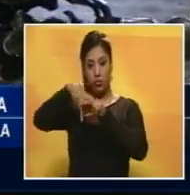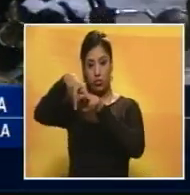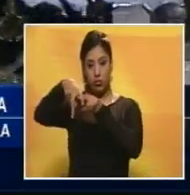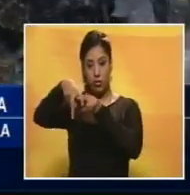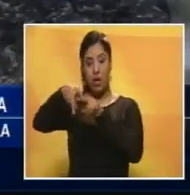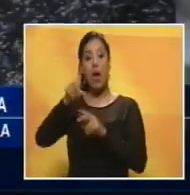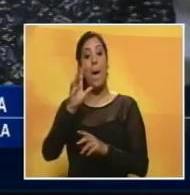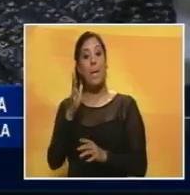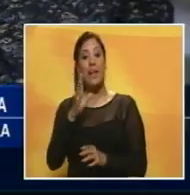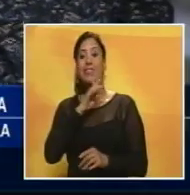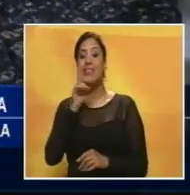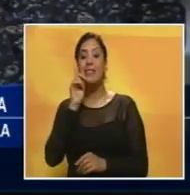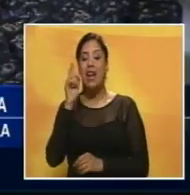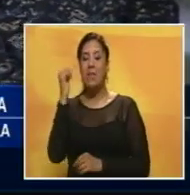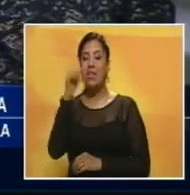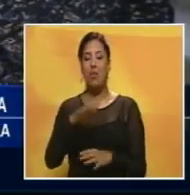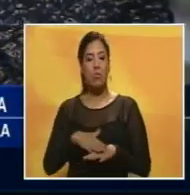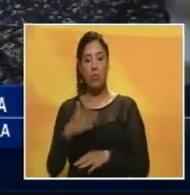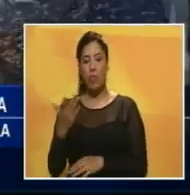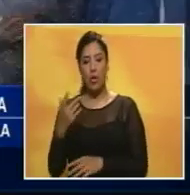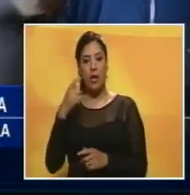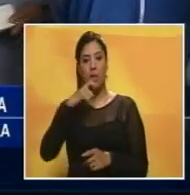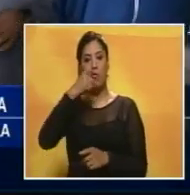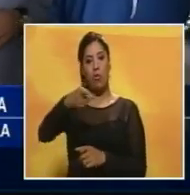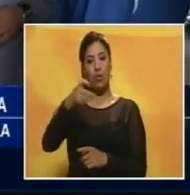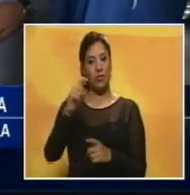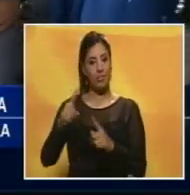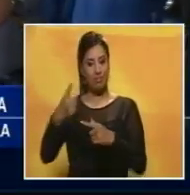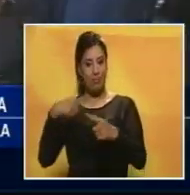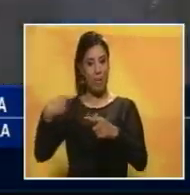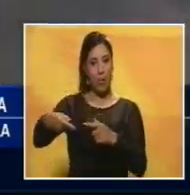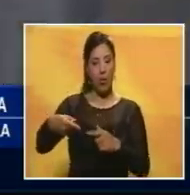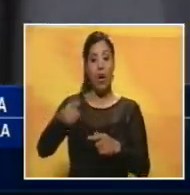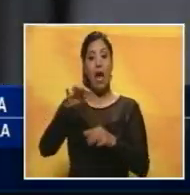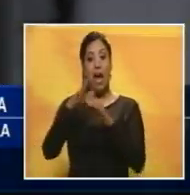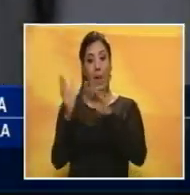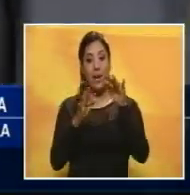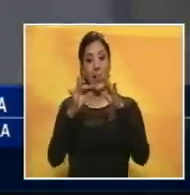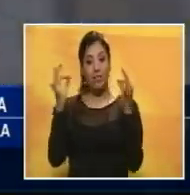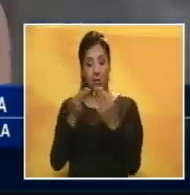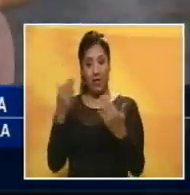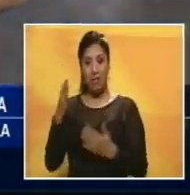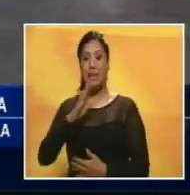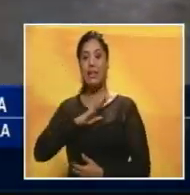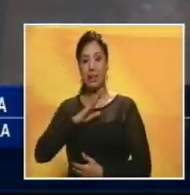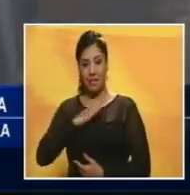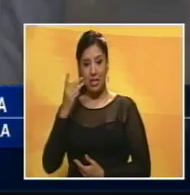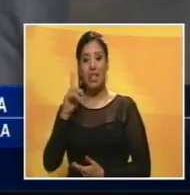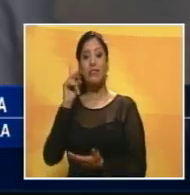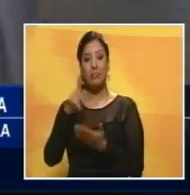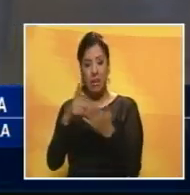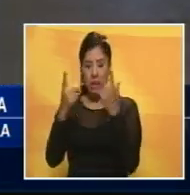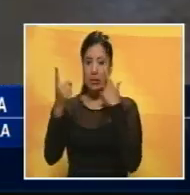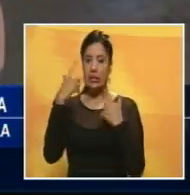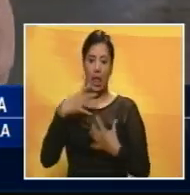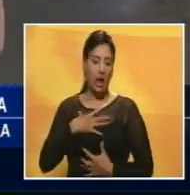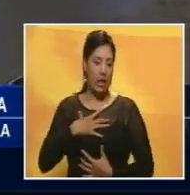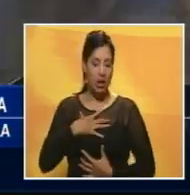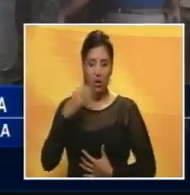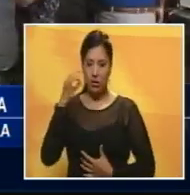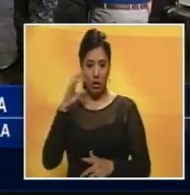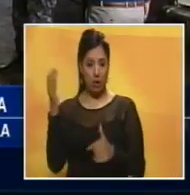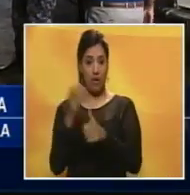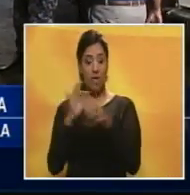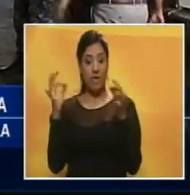hombres. Se maneja como móvil del suceso el ajuste de cuentas. Por su parte, familiares de las víctimas se encuentran en el lugar afectado por el